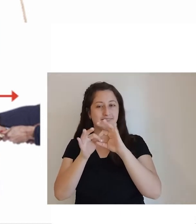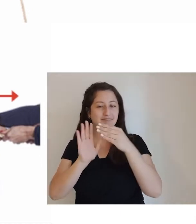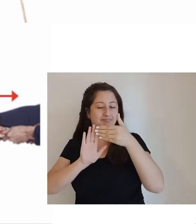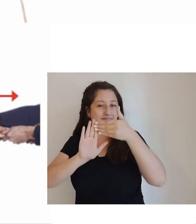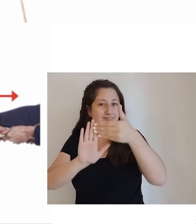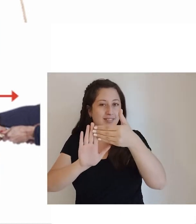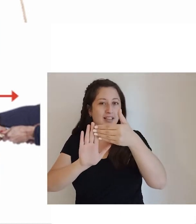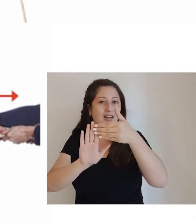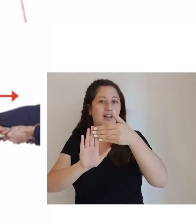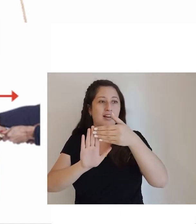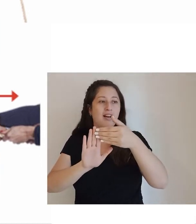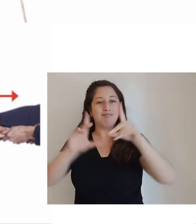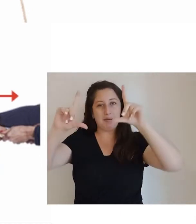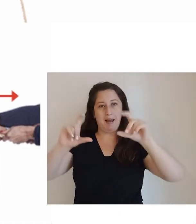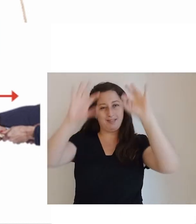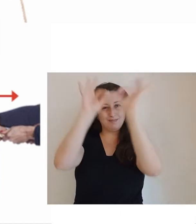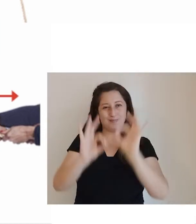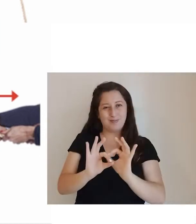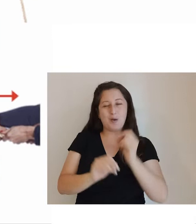se denomina como aparece en pantalla.